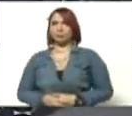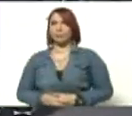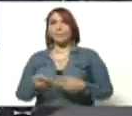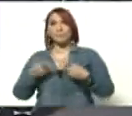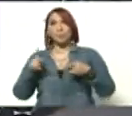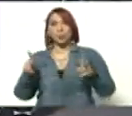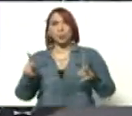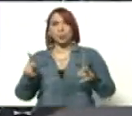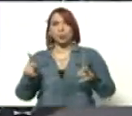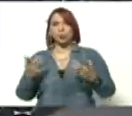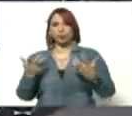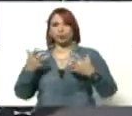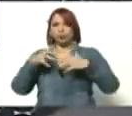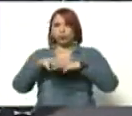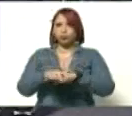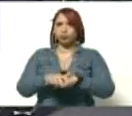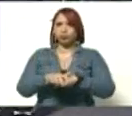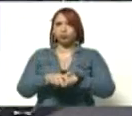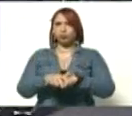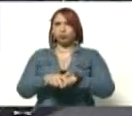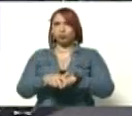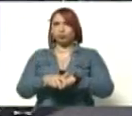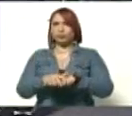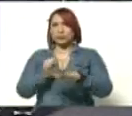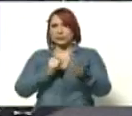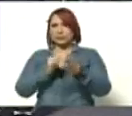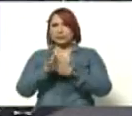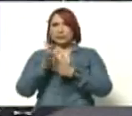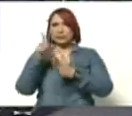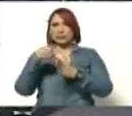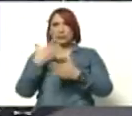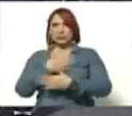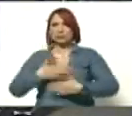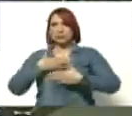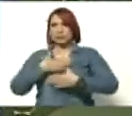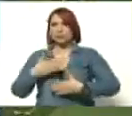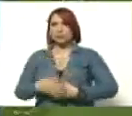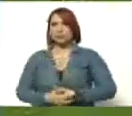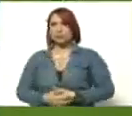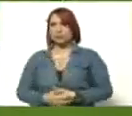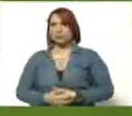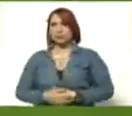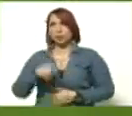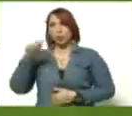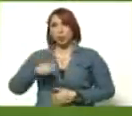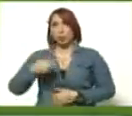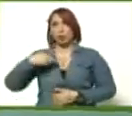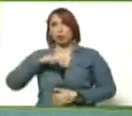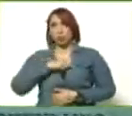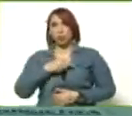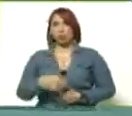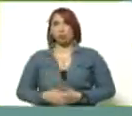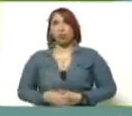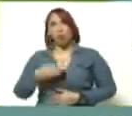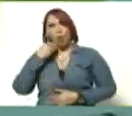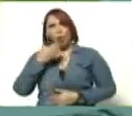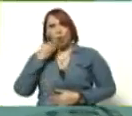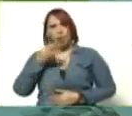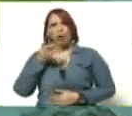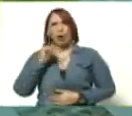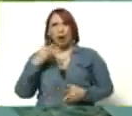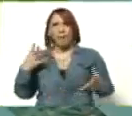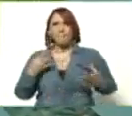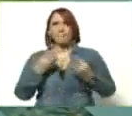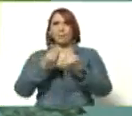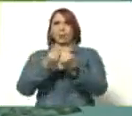de inclusión, gratuidad y calidad. Hoy nosotros, nuestros muchachos que están acá